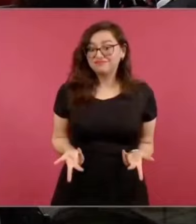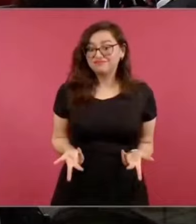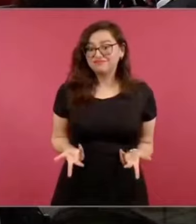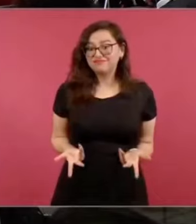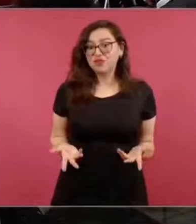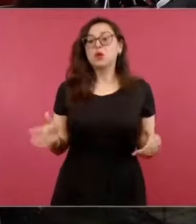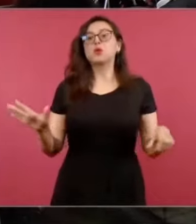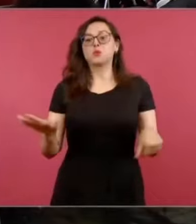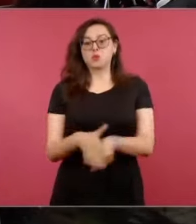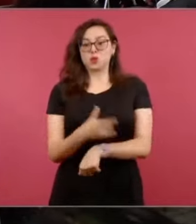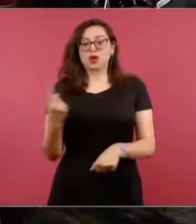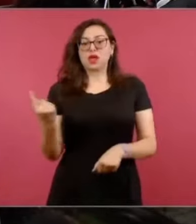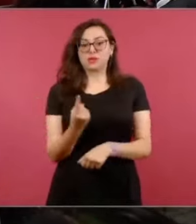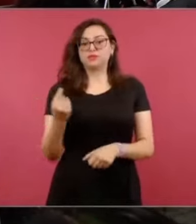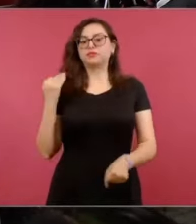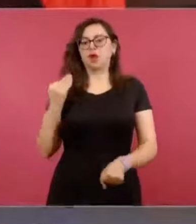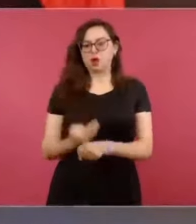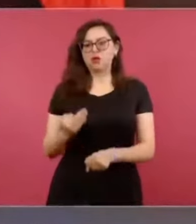todos ellos